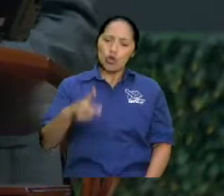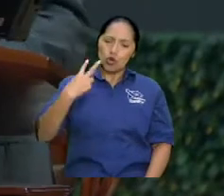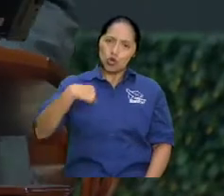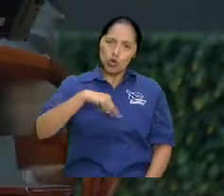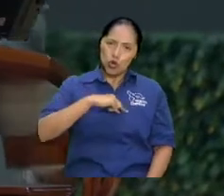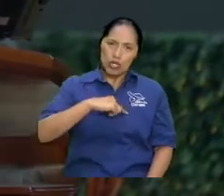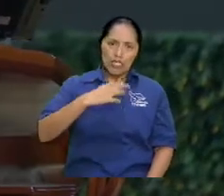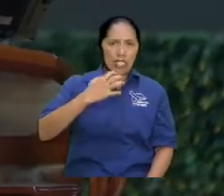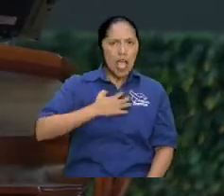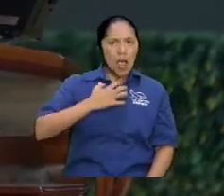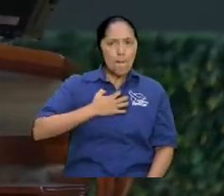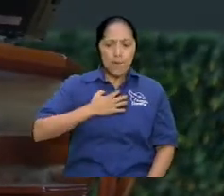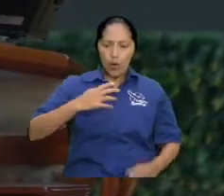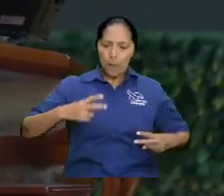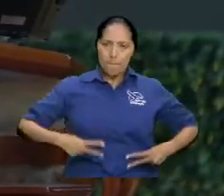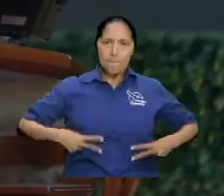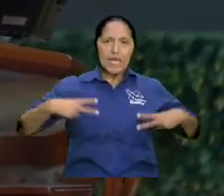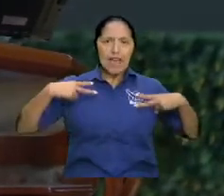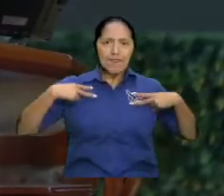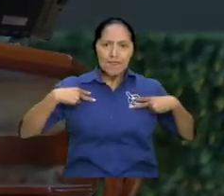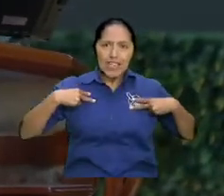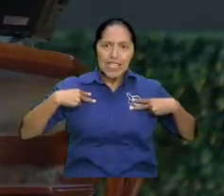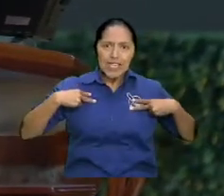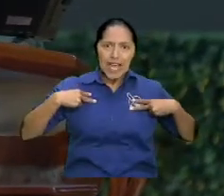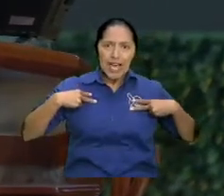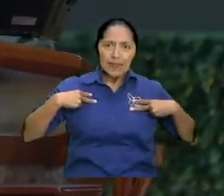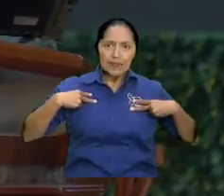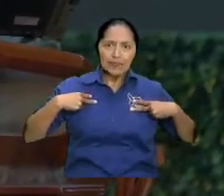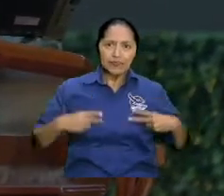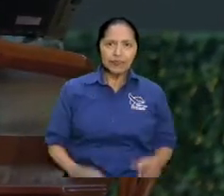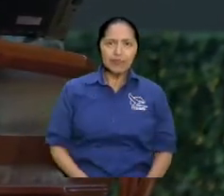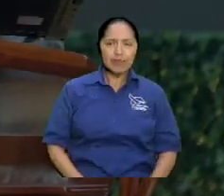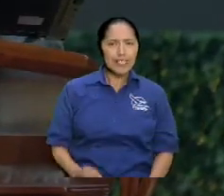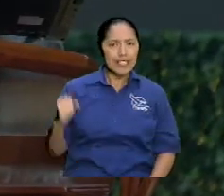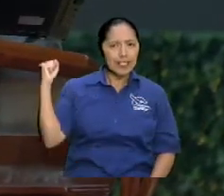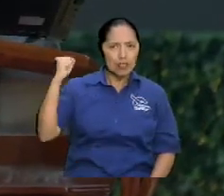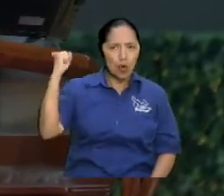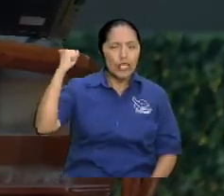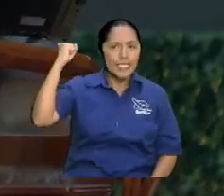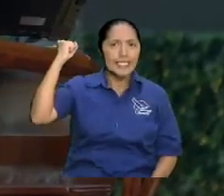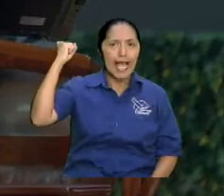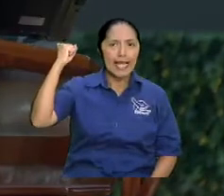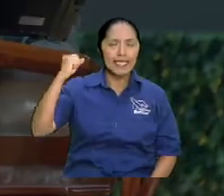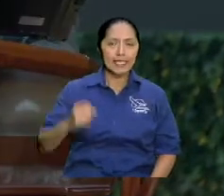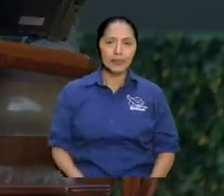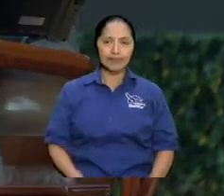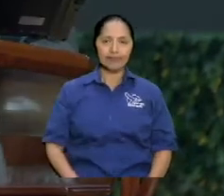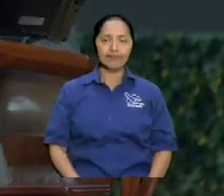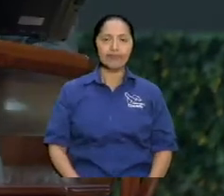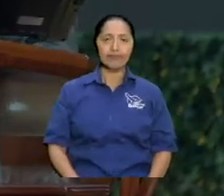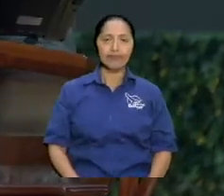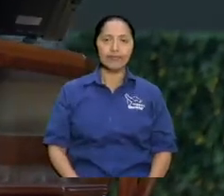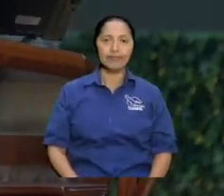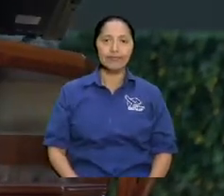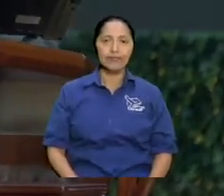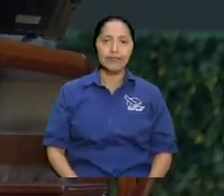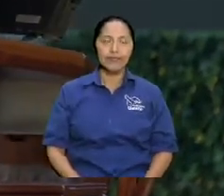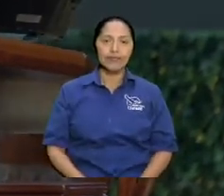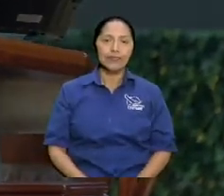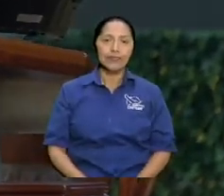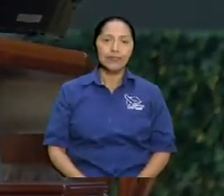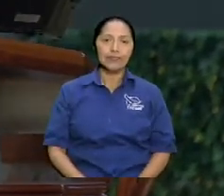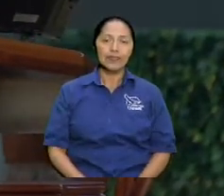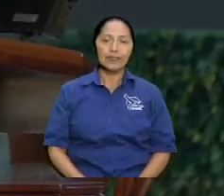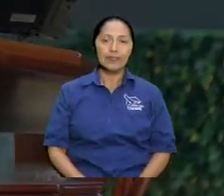tiempo. Bueno, de todas maneras estaría muerto ahorita. El único que puede sobrevivir es el que acepta a Cristo en su